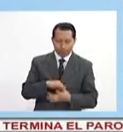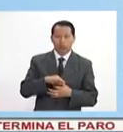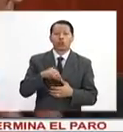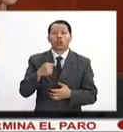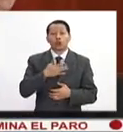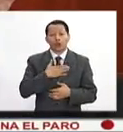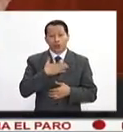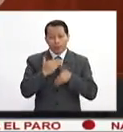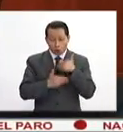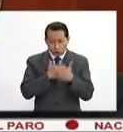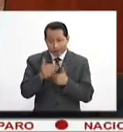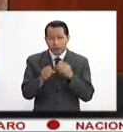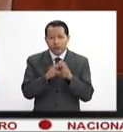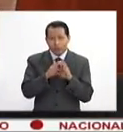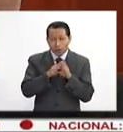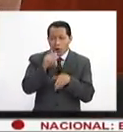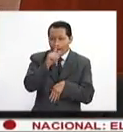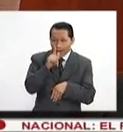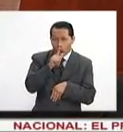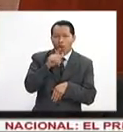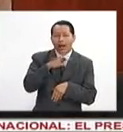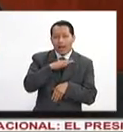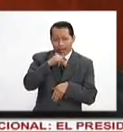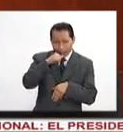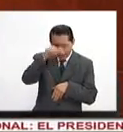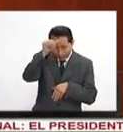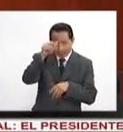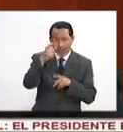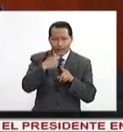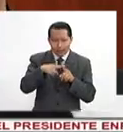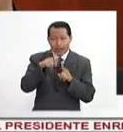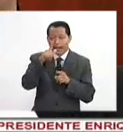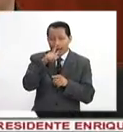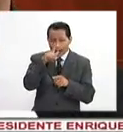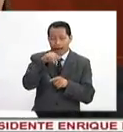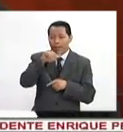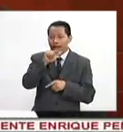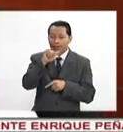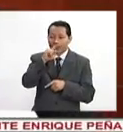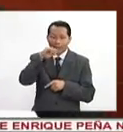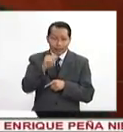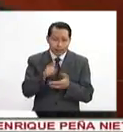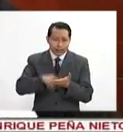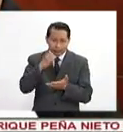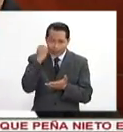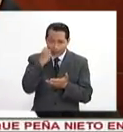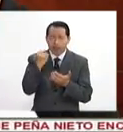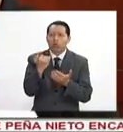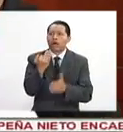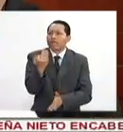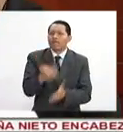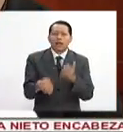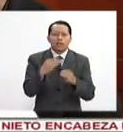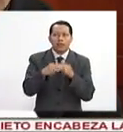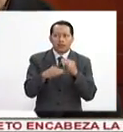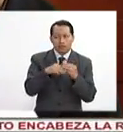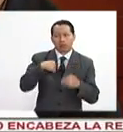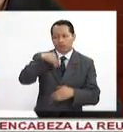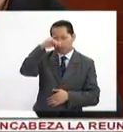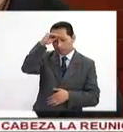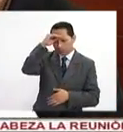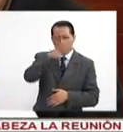de la lengua, del alfabeto, de la lengua mazateca en las escuelas y la falta de materiales, es cuando yo digo, ¿por qué no